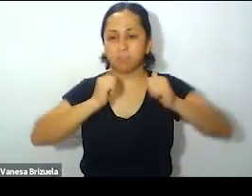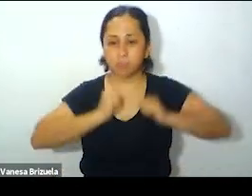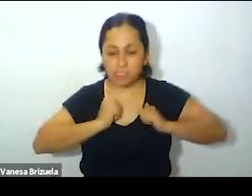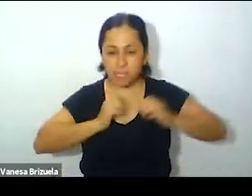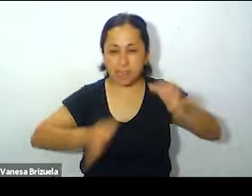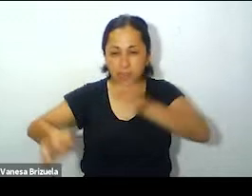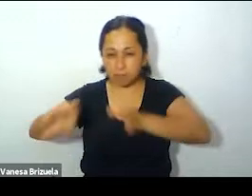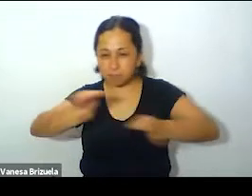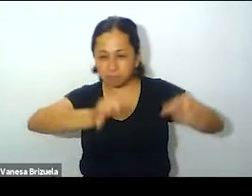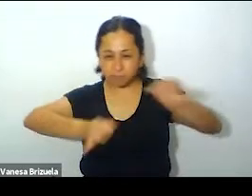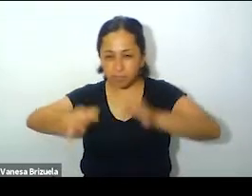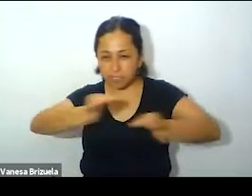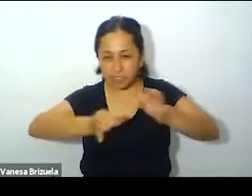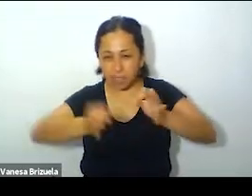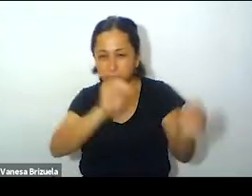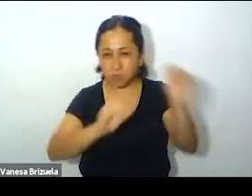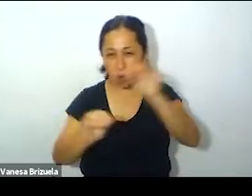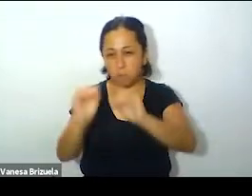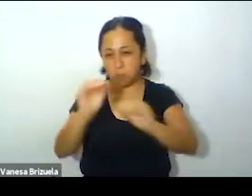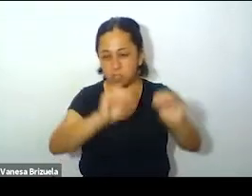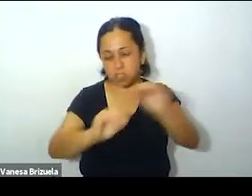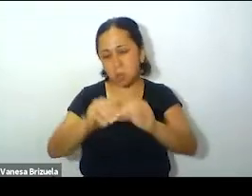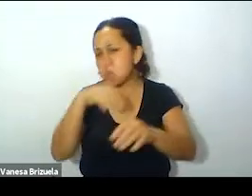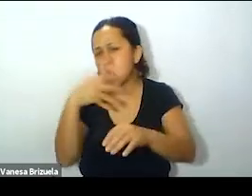armar una composición de cualquier tipo.